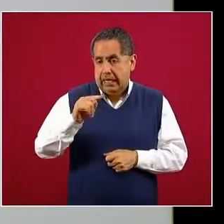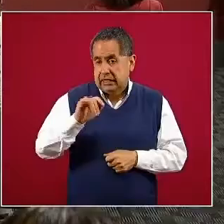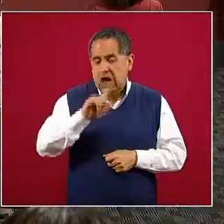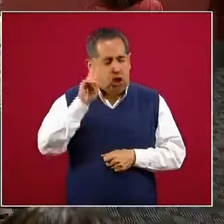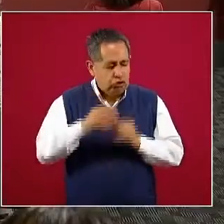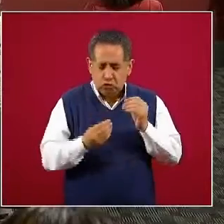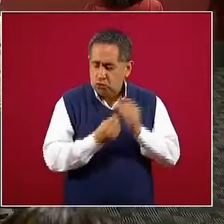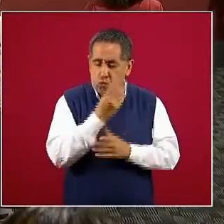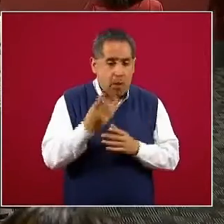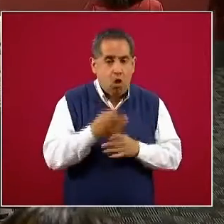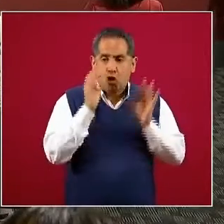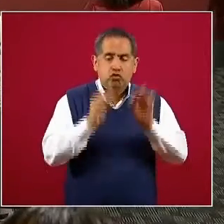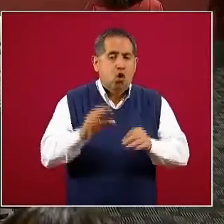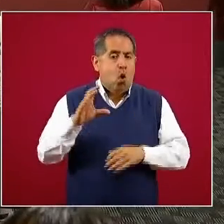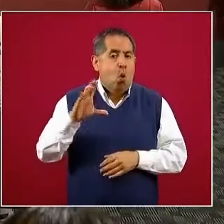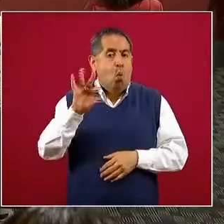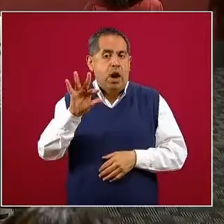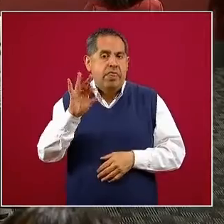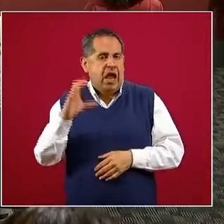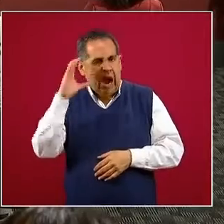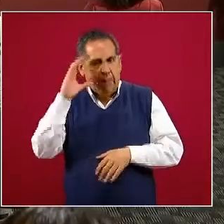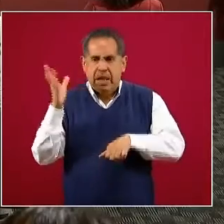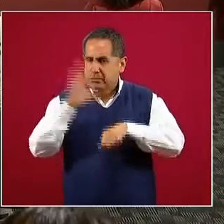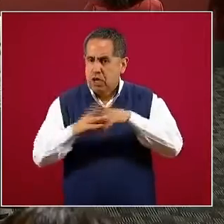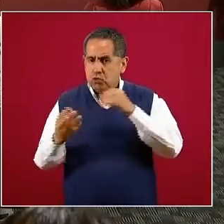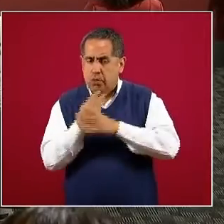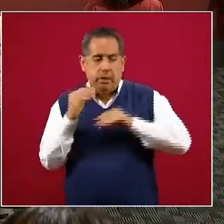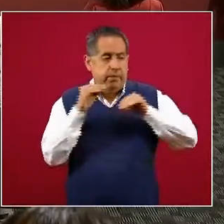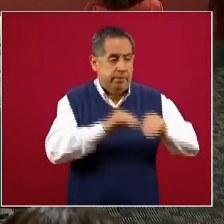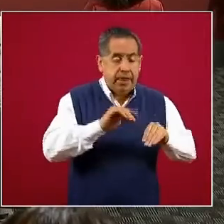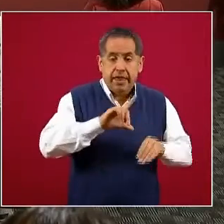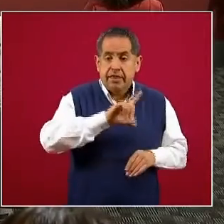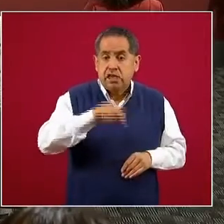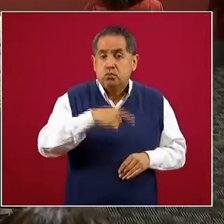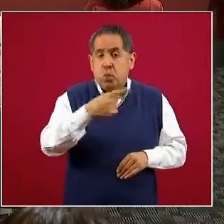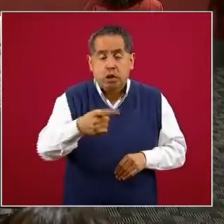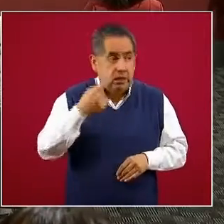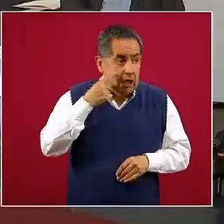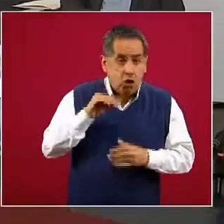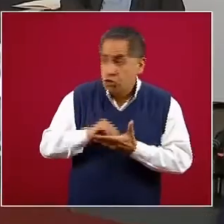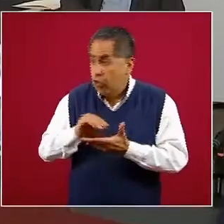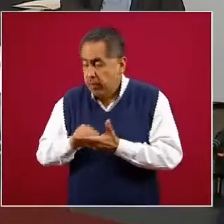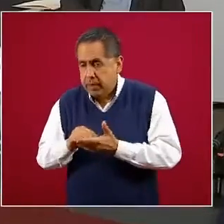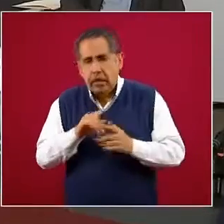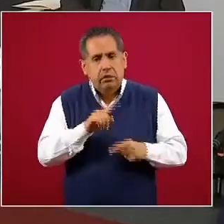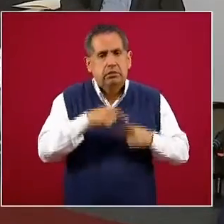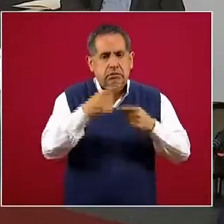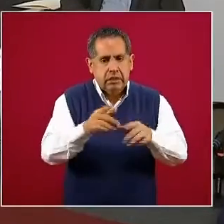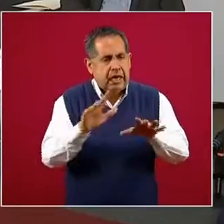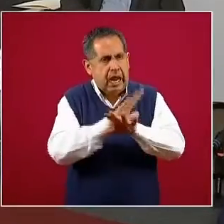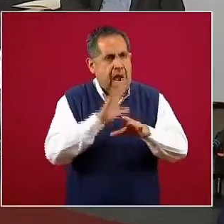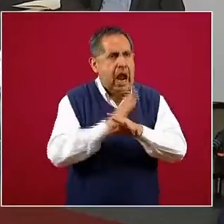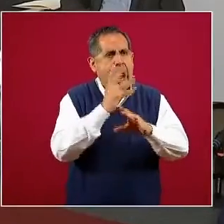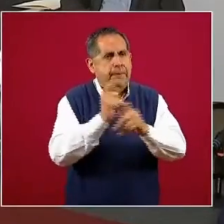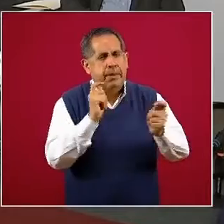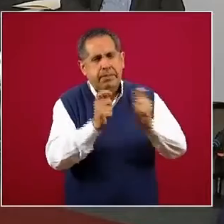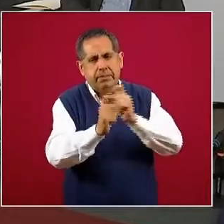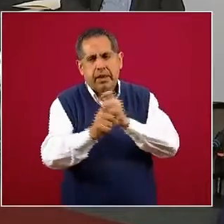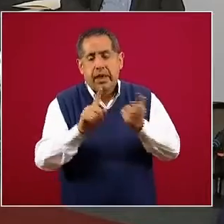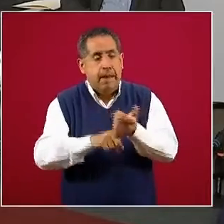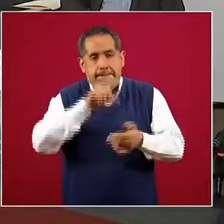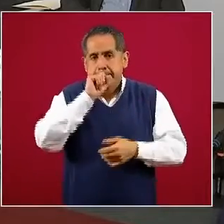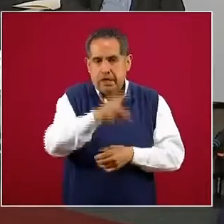algunos gobernadores, como los 9 que hoy le piden su renuncia, ¿por qué no se plantea volver a realizar la Jornada Nacional de Sana Distancia y